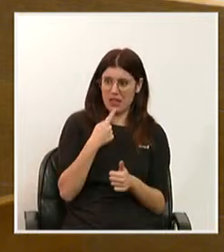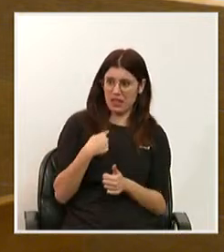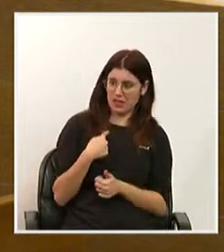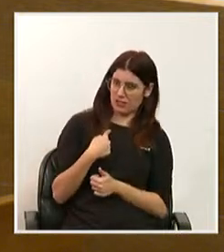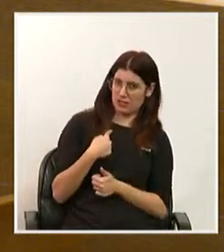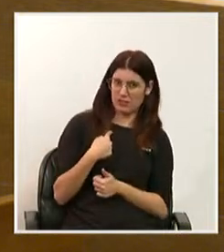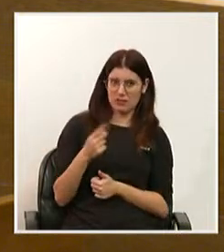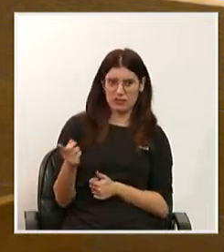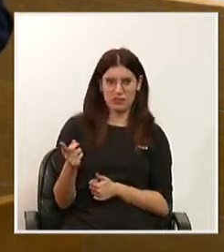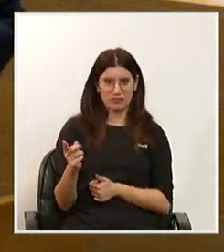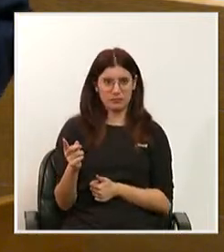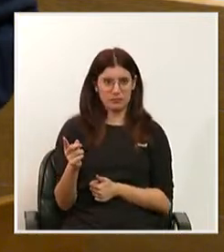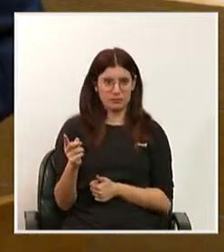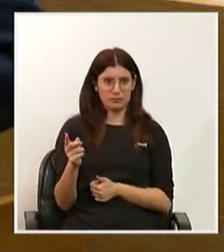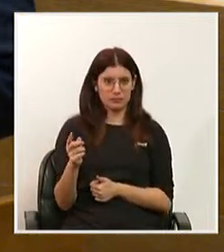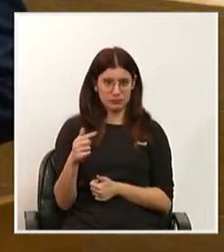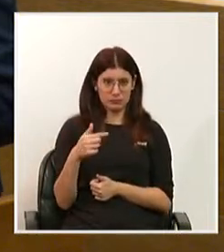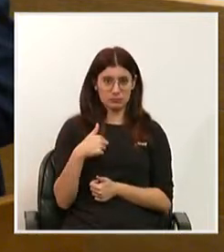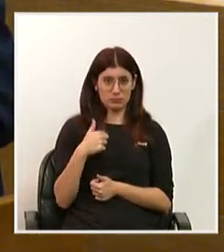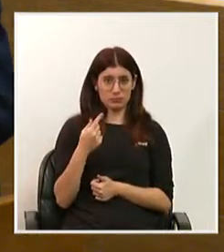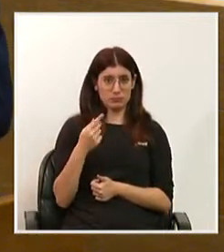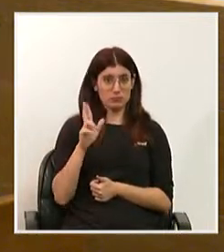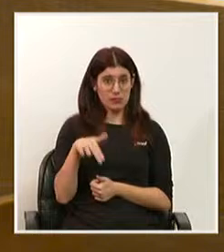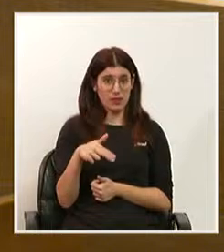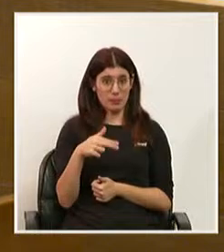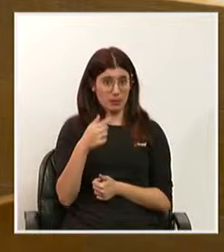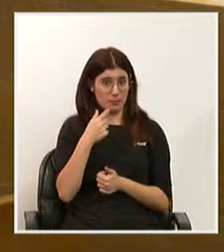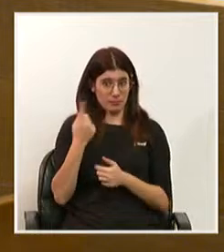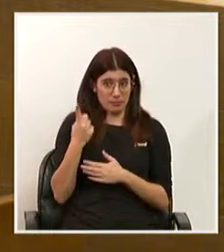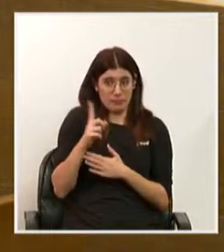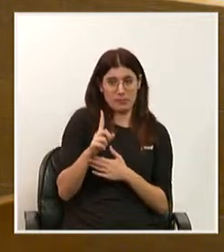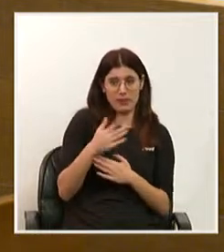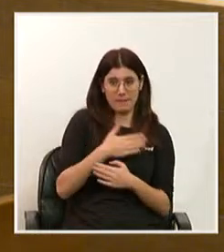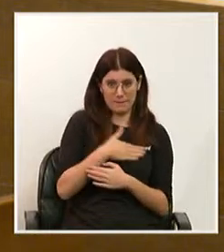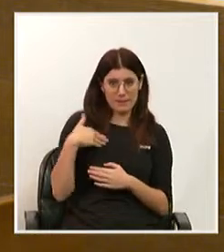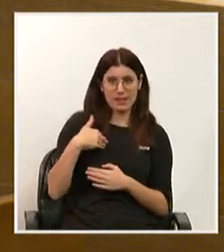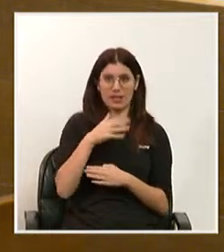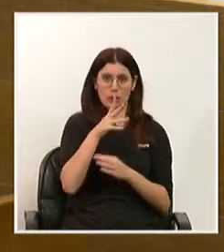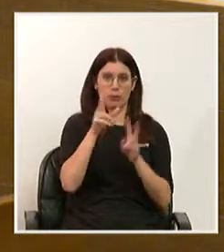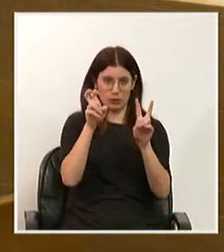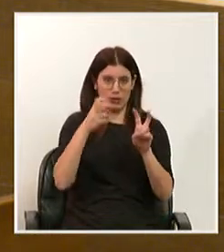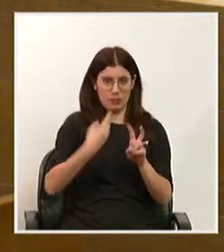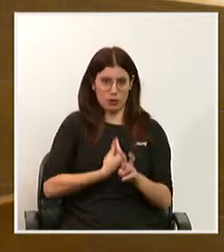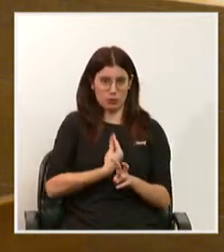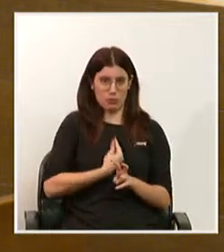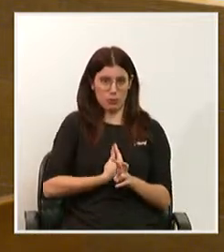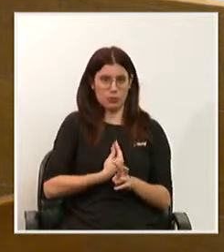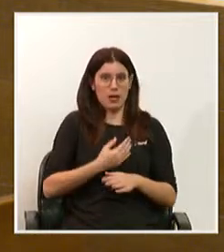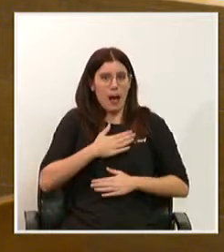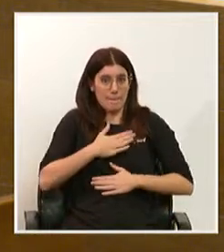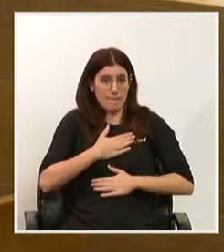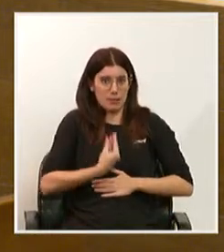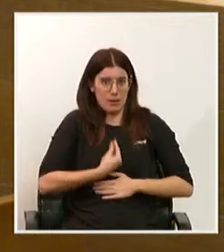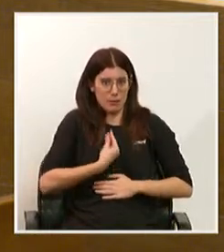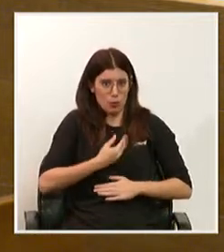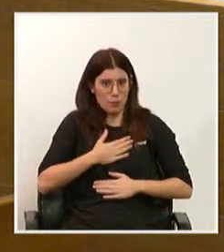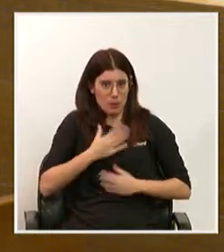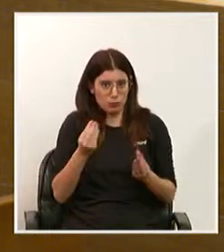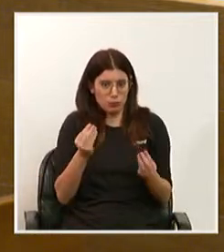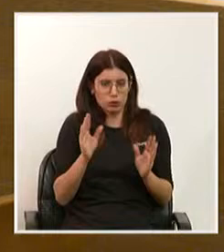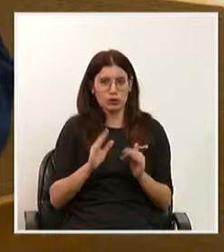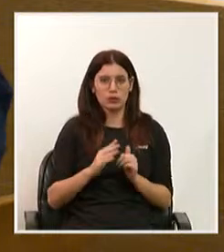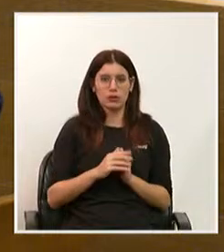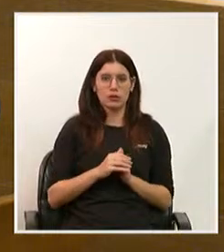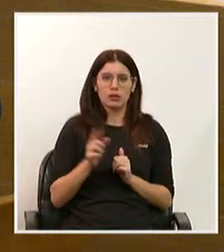Muñoz que ha querido salir y yo también en este tema porque lo hacemos nuestro y nos preocupa a mí a mí almero me preocupa mucho